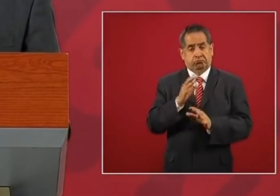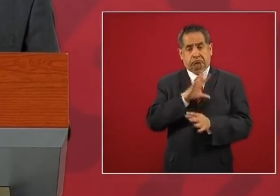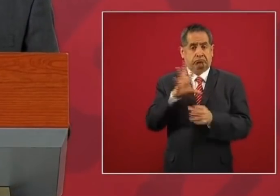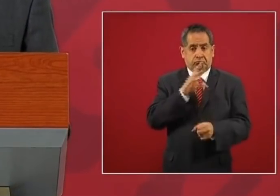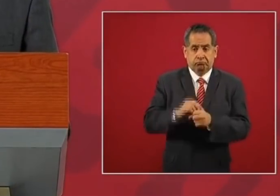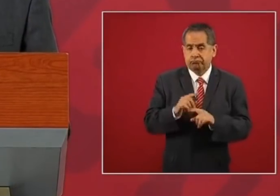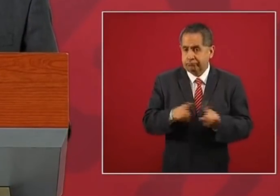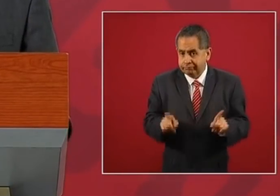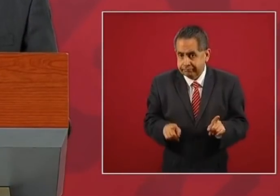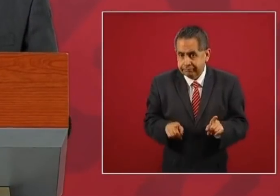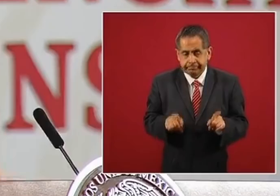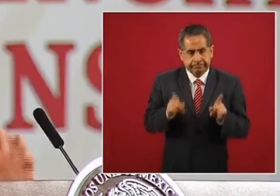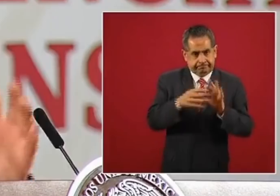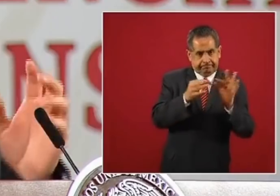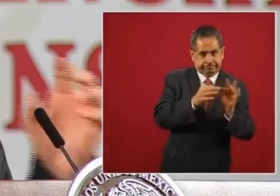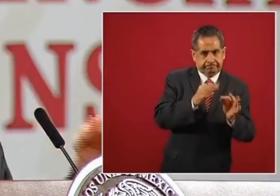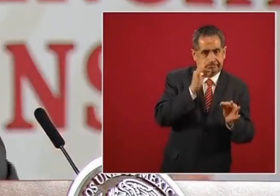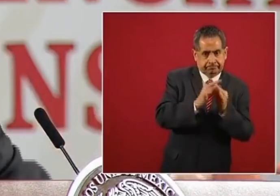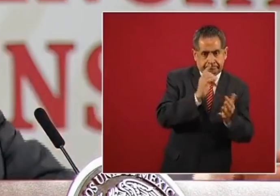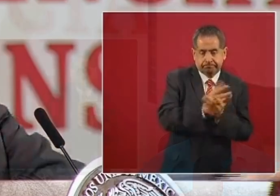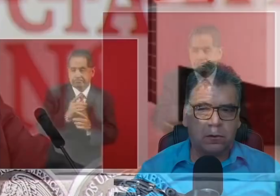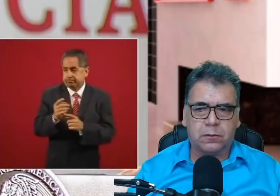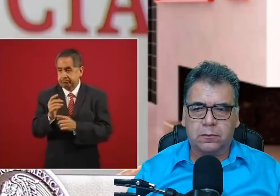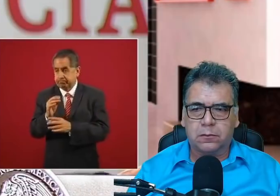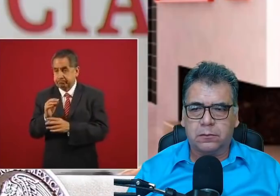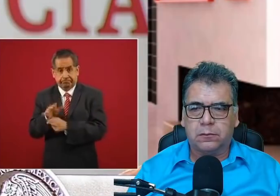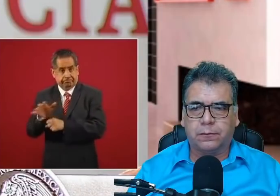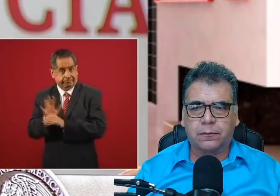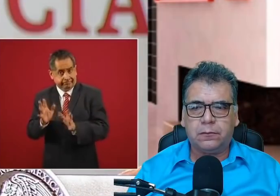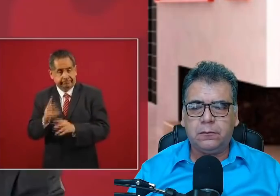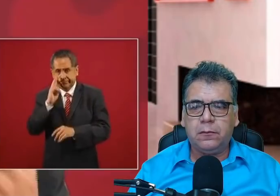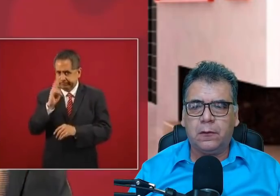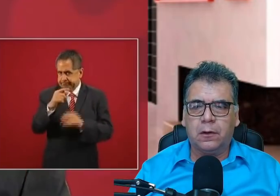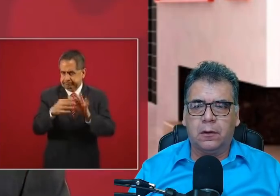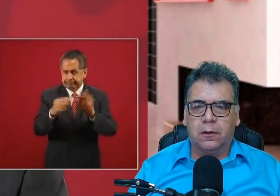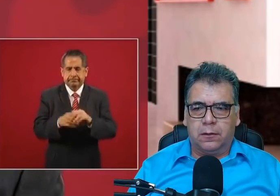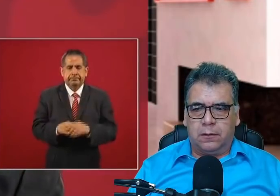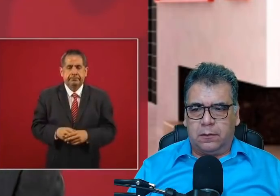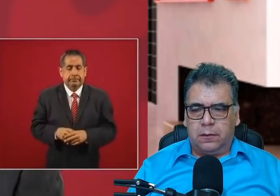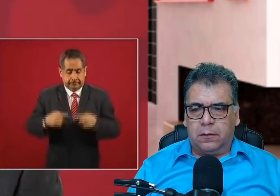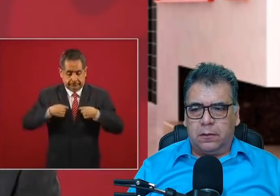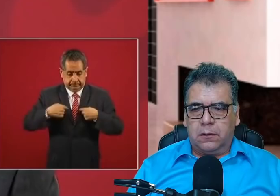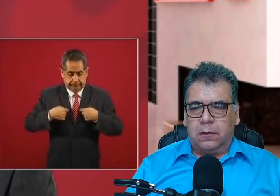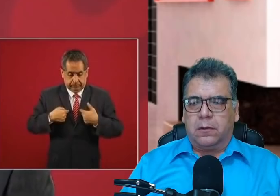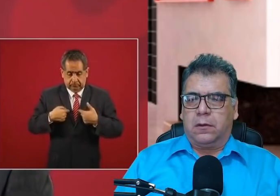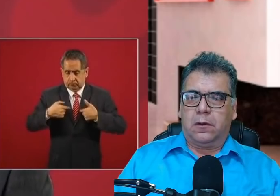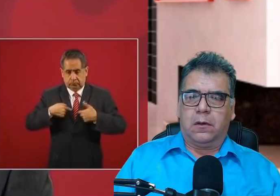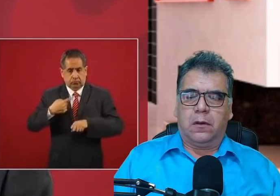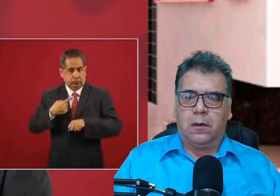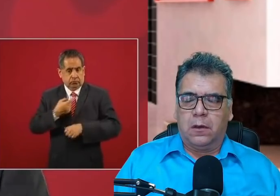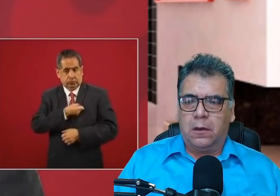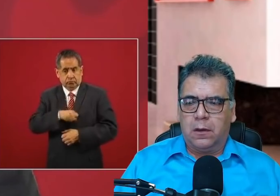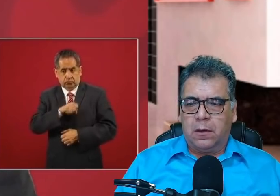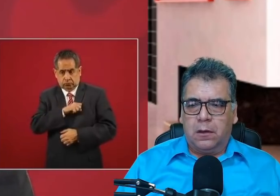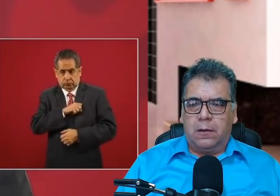la diferencia de estos dos elementos, para impedir que una persona que no se quiere contagiar